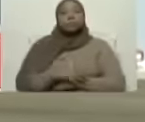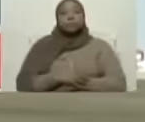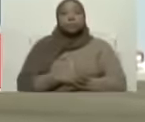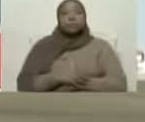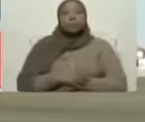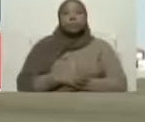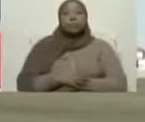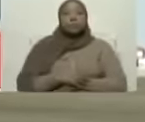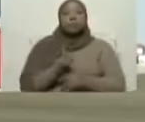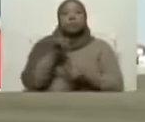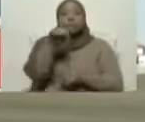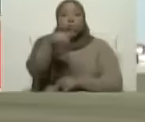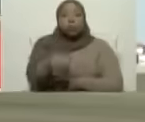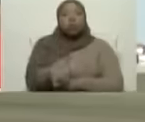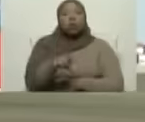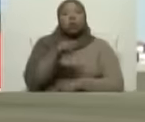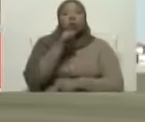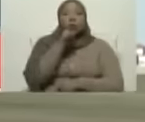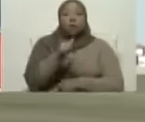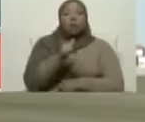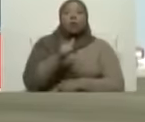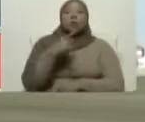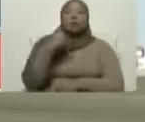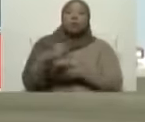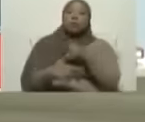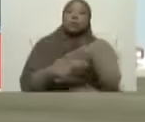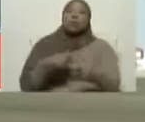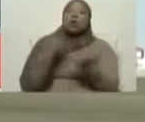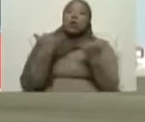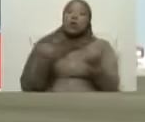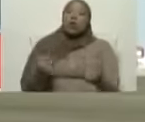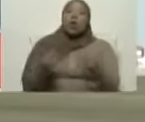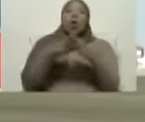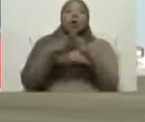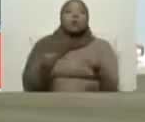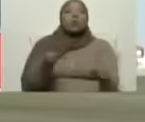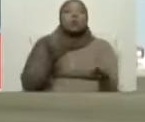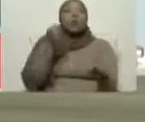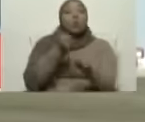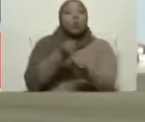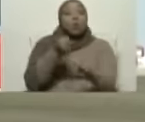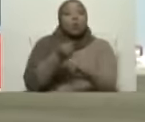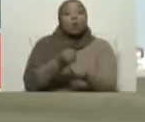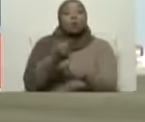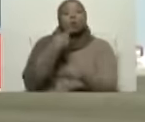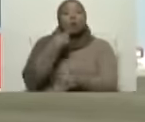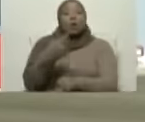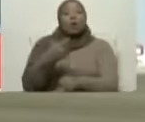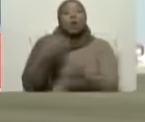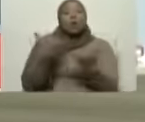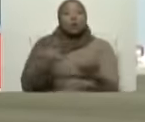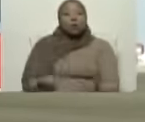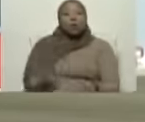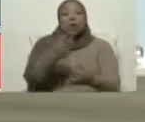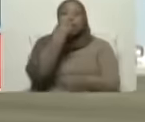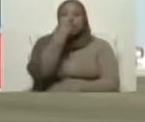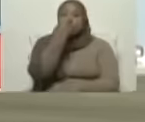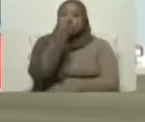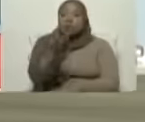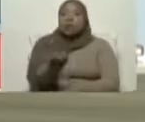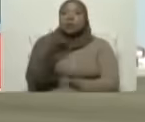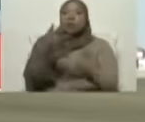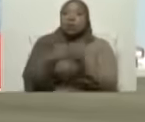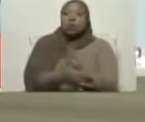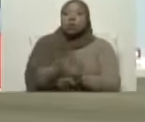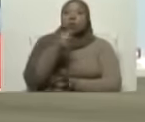declaración que vamos a hacer hoy, referente pues a todo lo que tiene que ver con los veedores y los invitados por parte